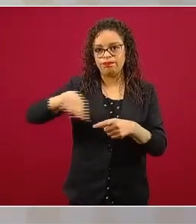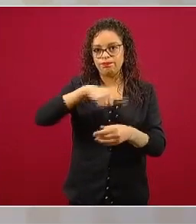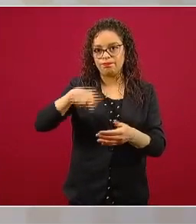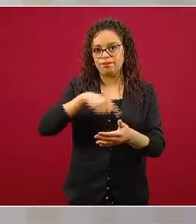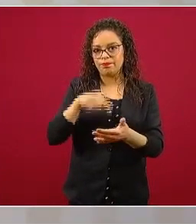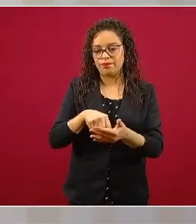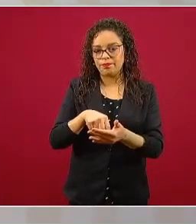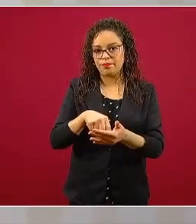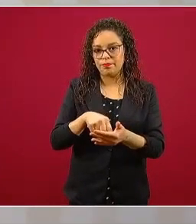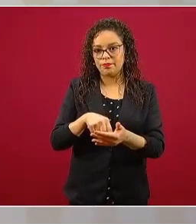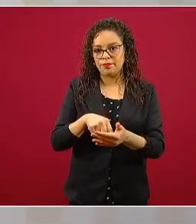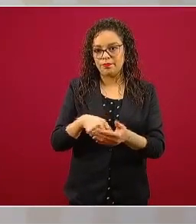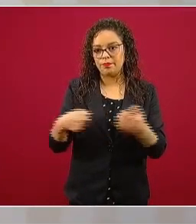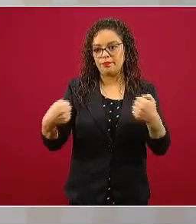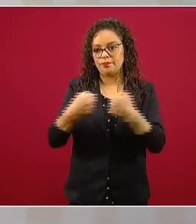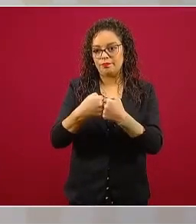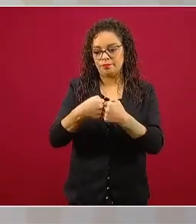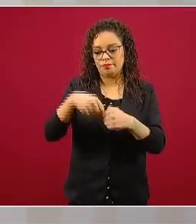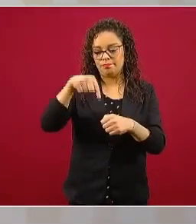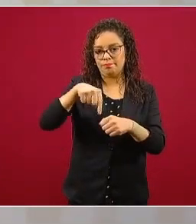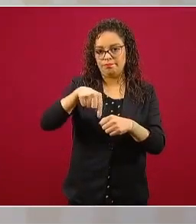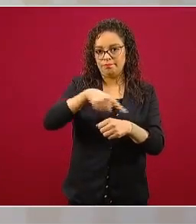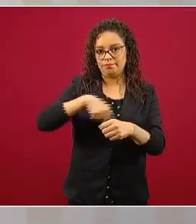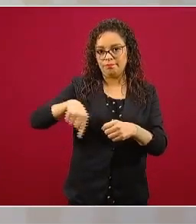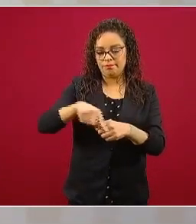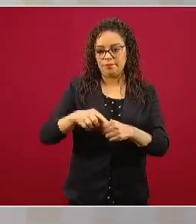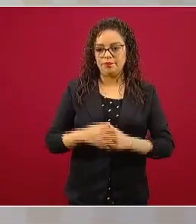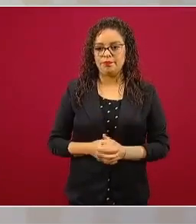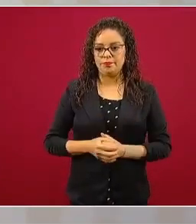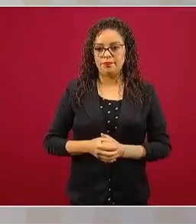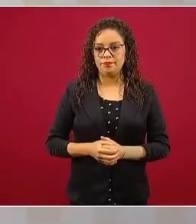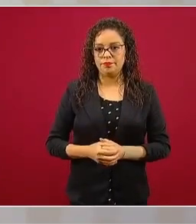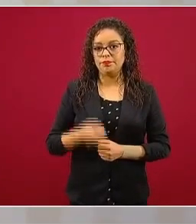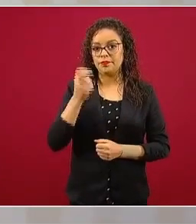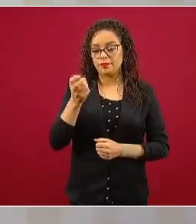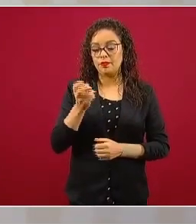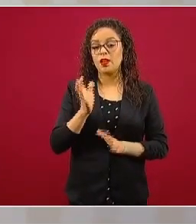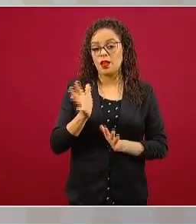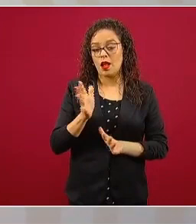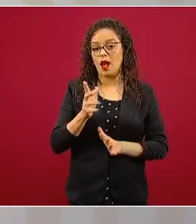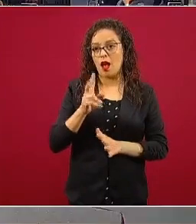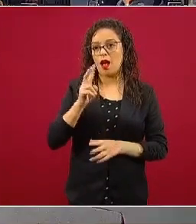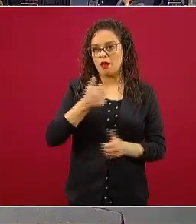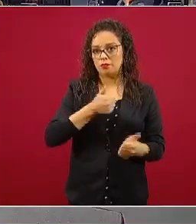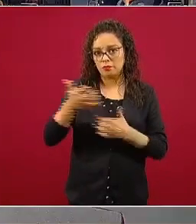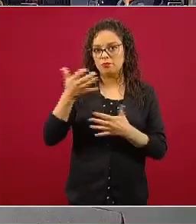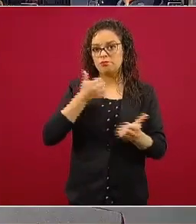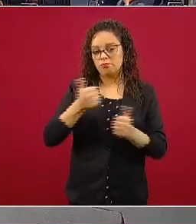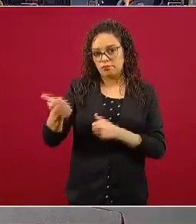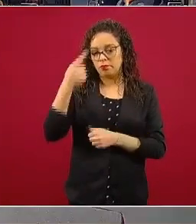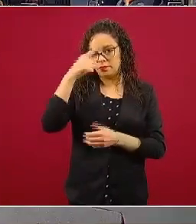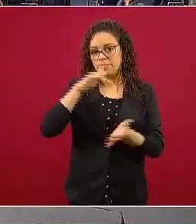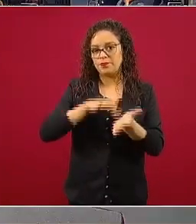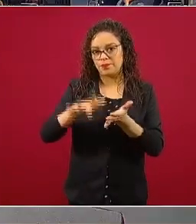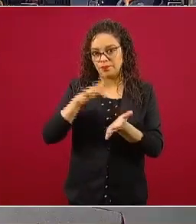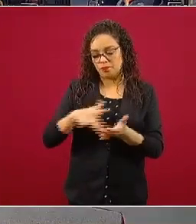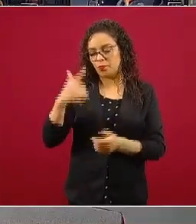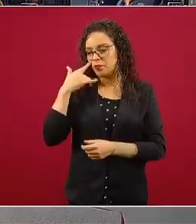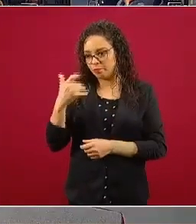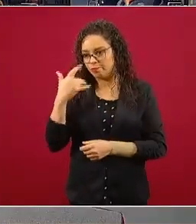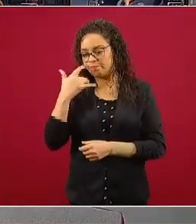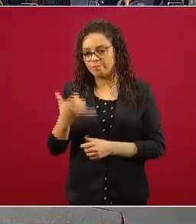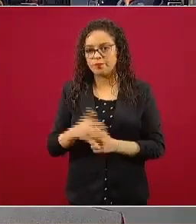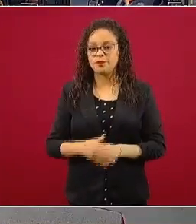dos, sí. Ya estamos trabajando en eso. Acerca del Día de las